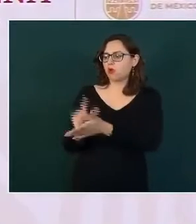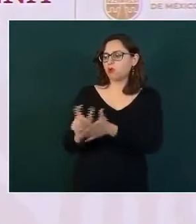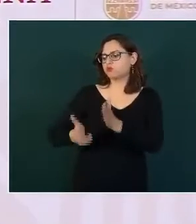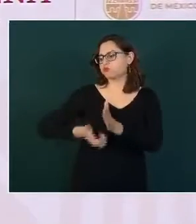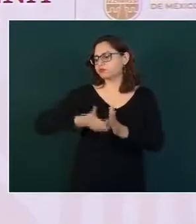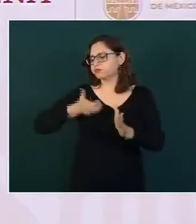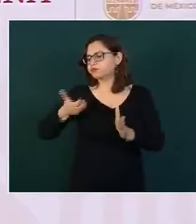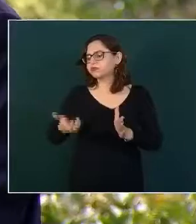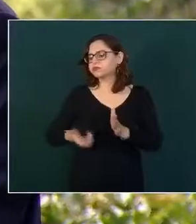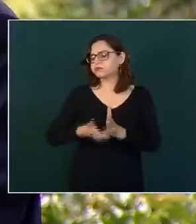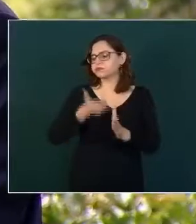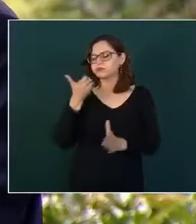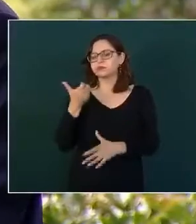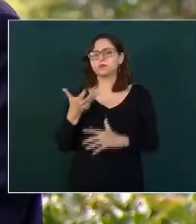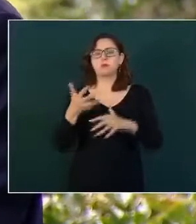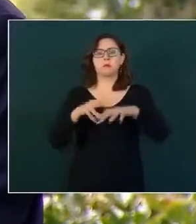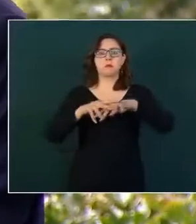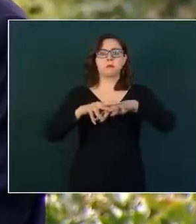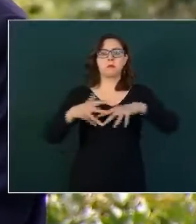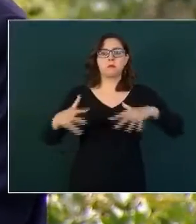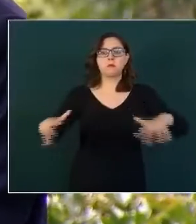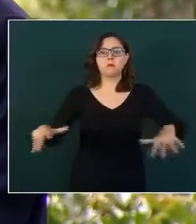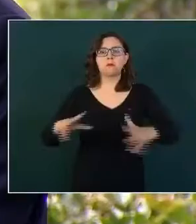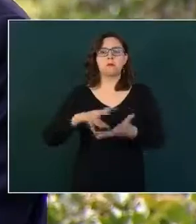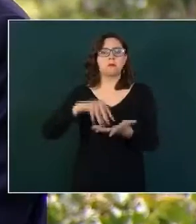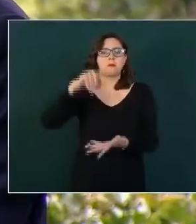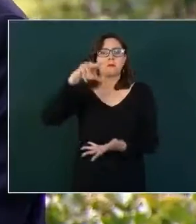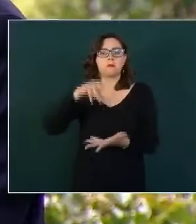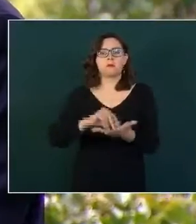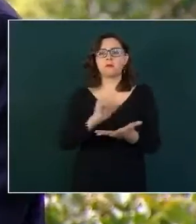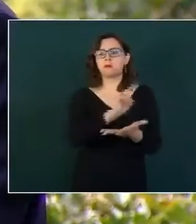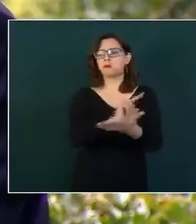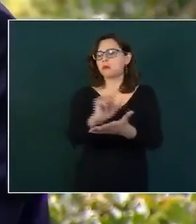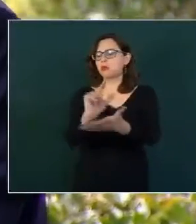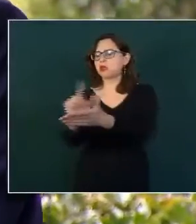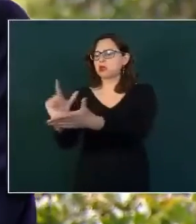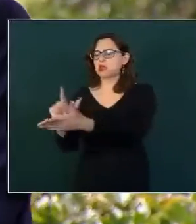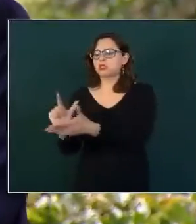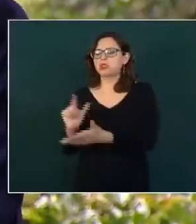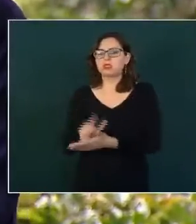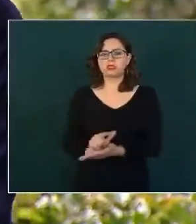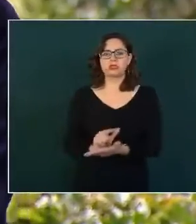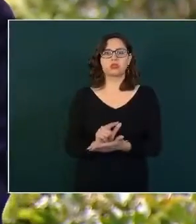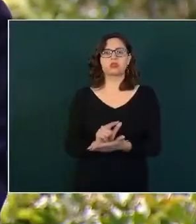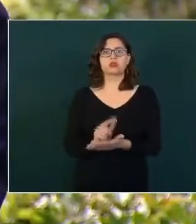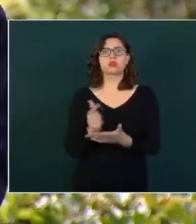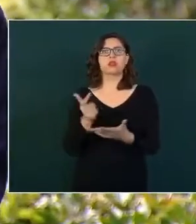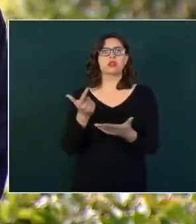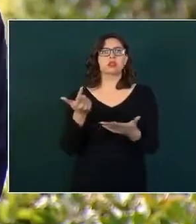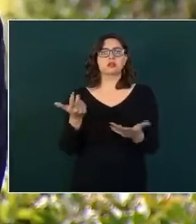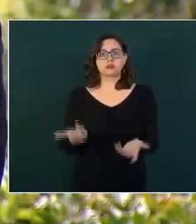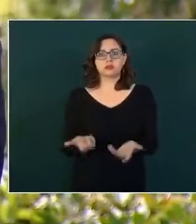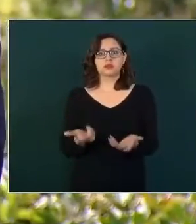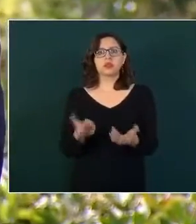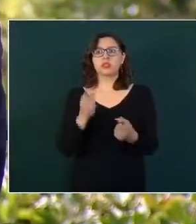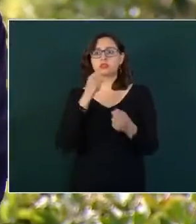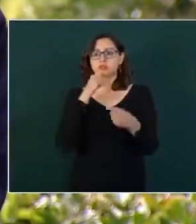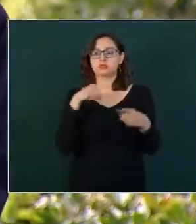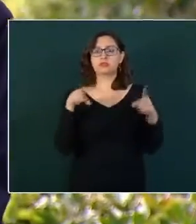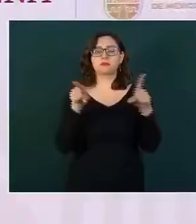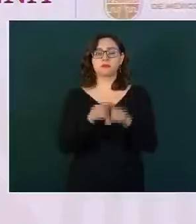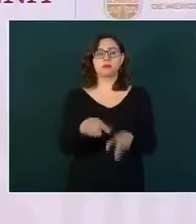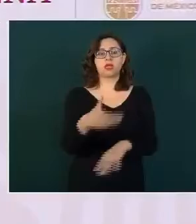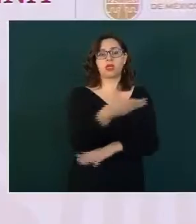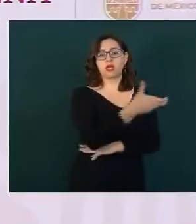la limpieza de playas, la construcción de canales de